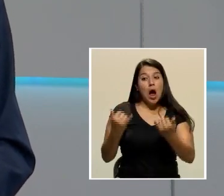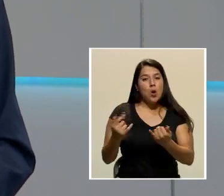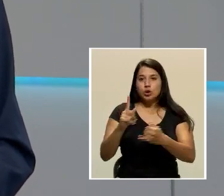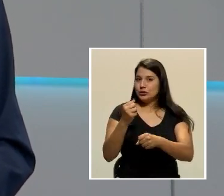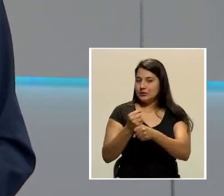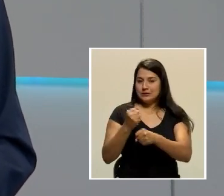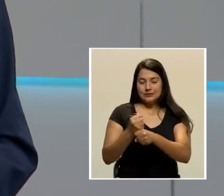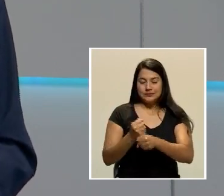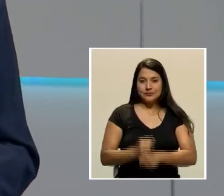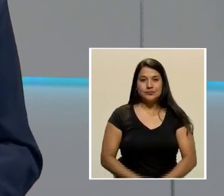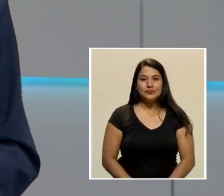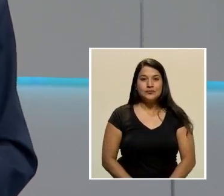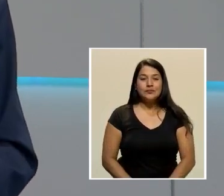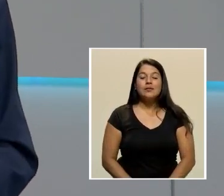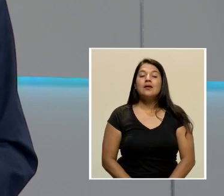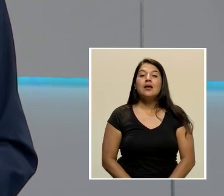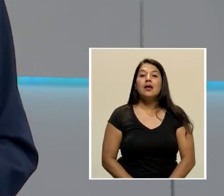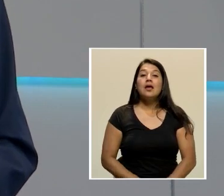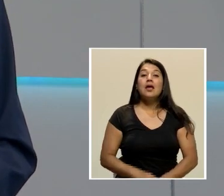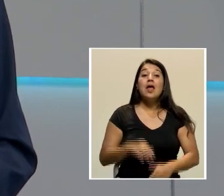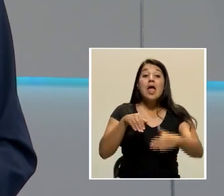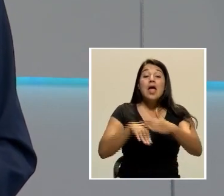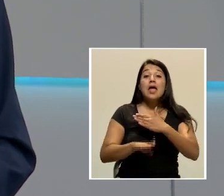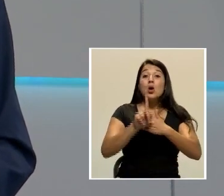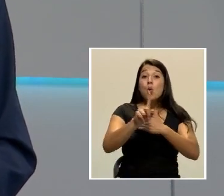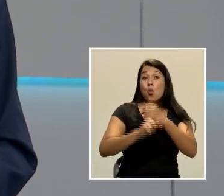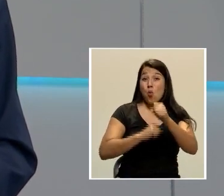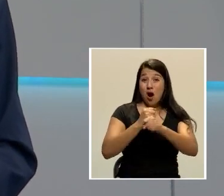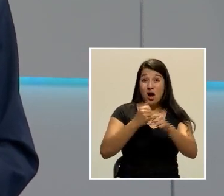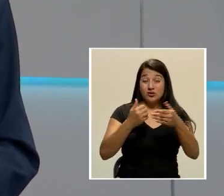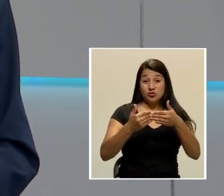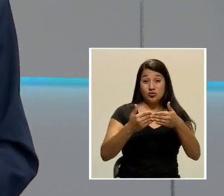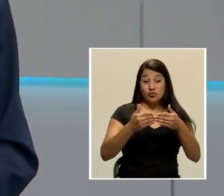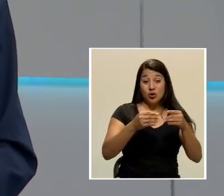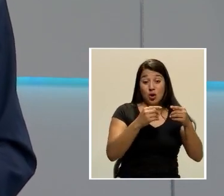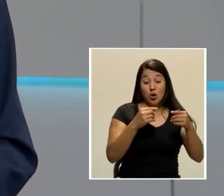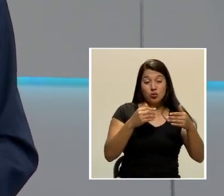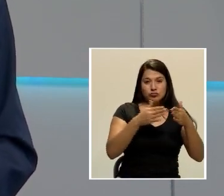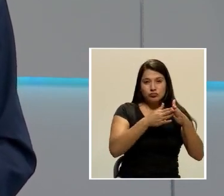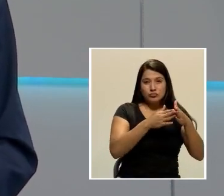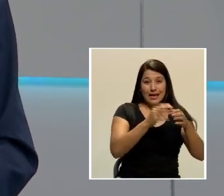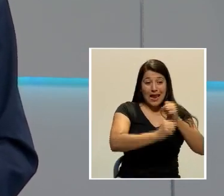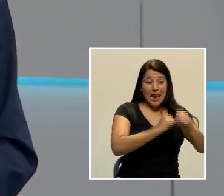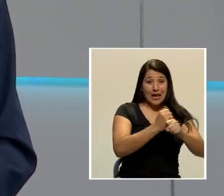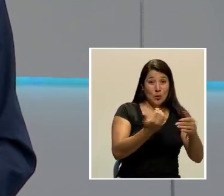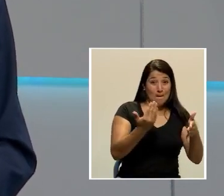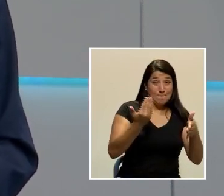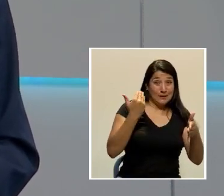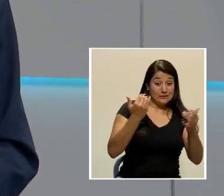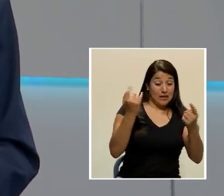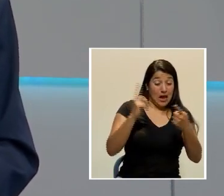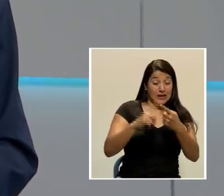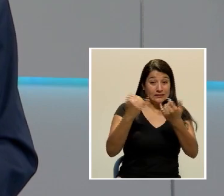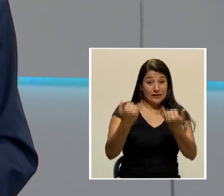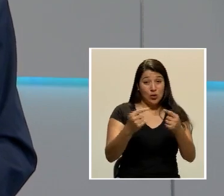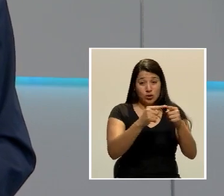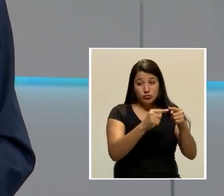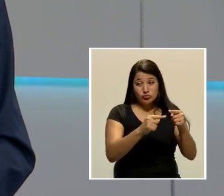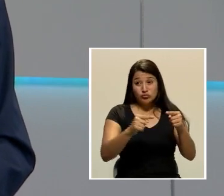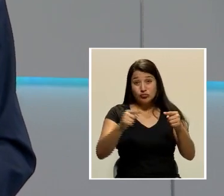este momento. En el plazo de un año, la cifra se duplicó, es decir, en este periodo